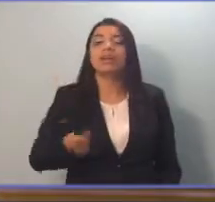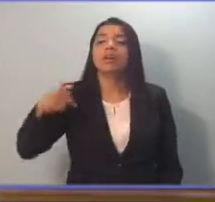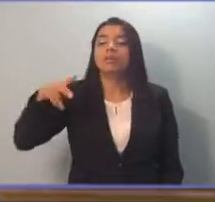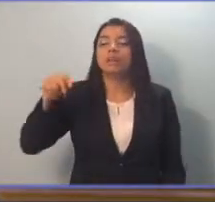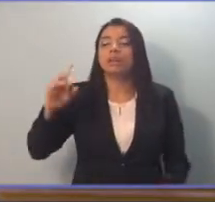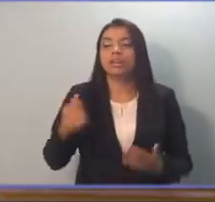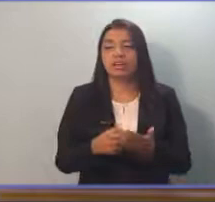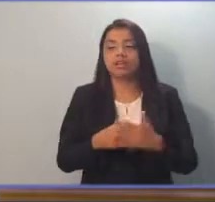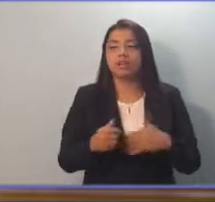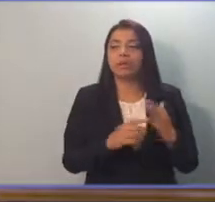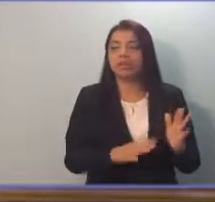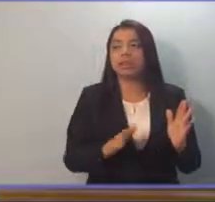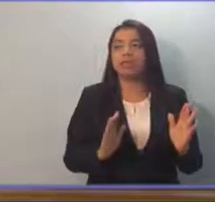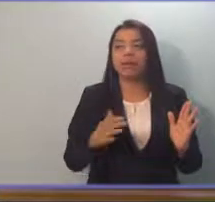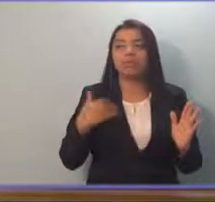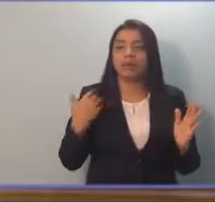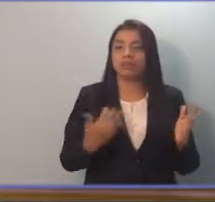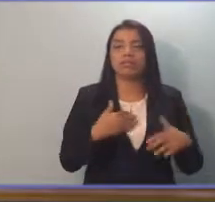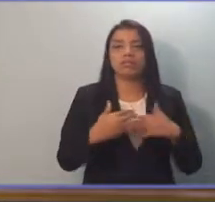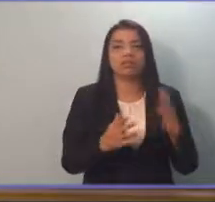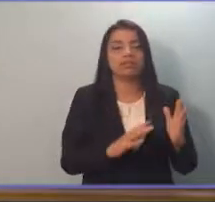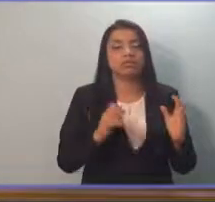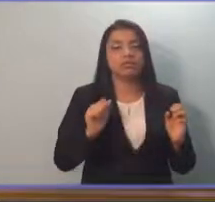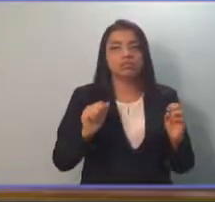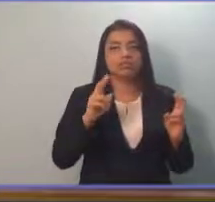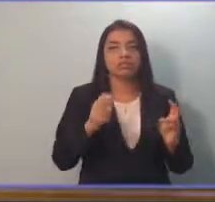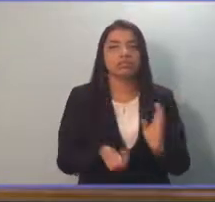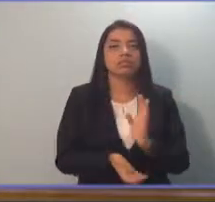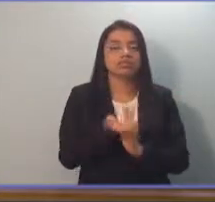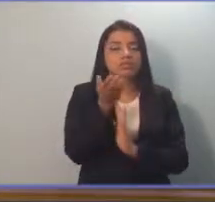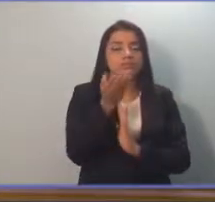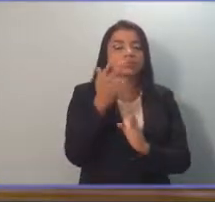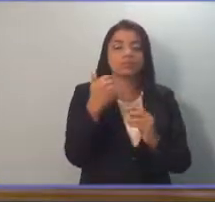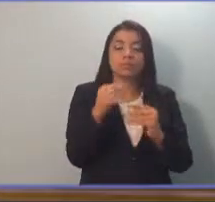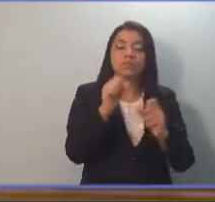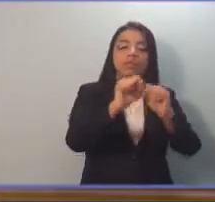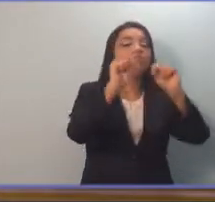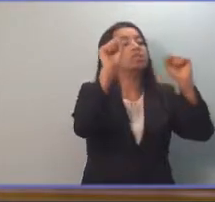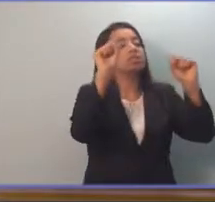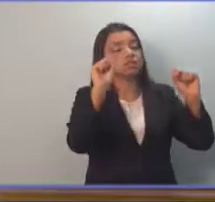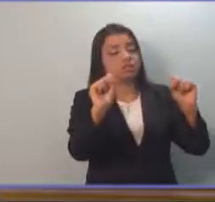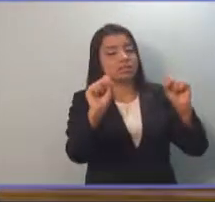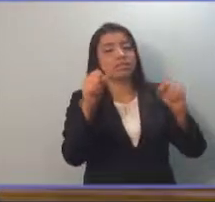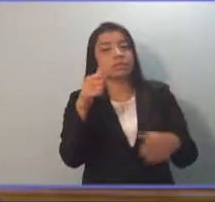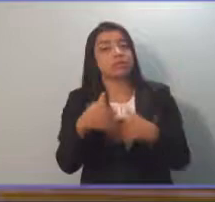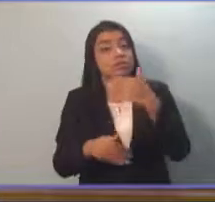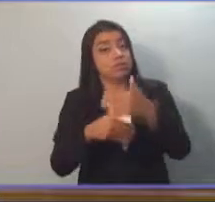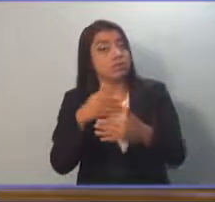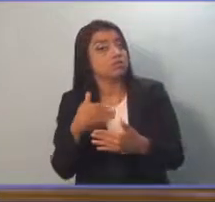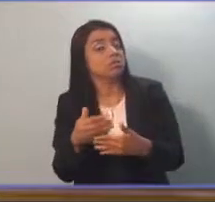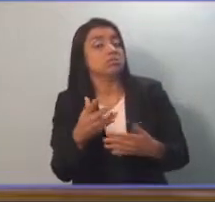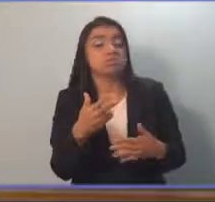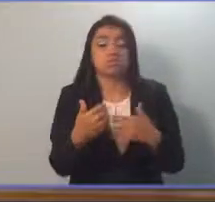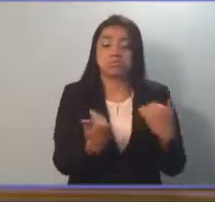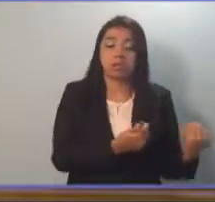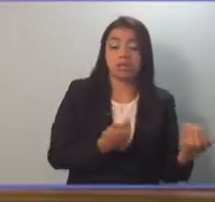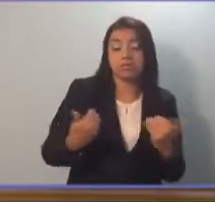Civil. Se han también desarrollado sistemas y procedimientos, protocolos de